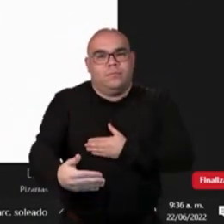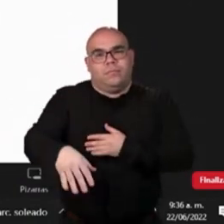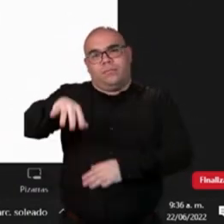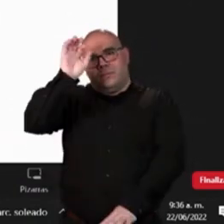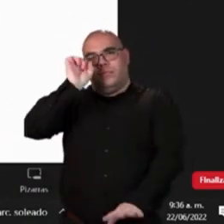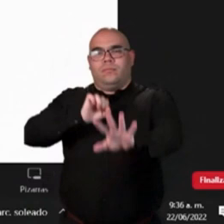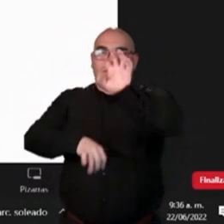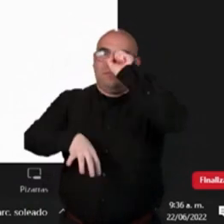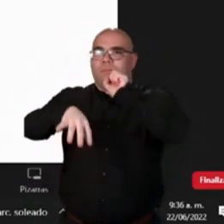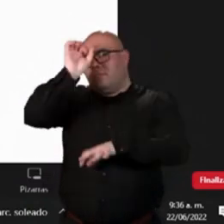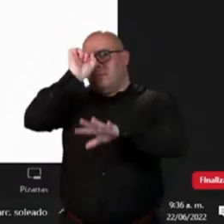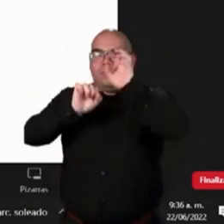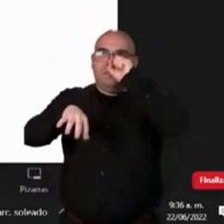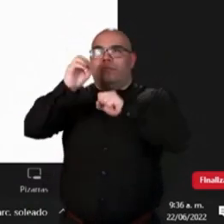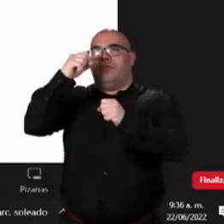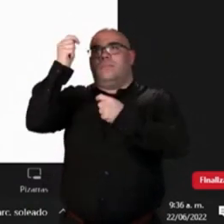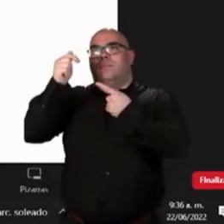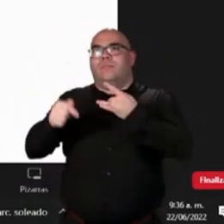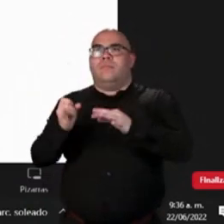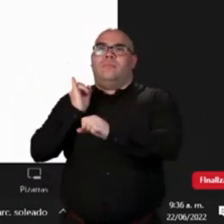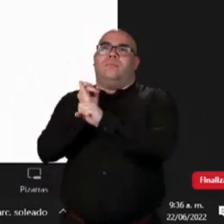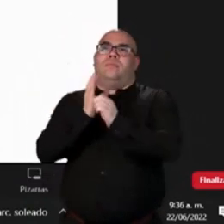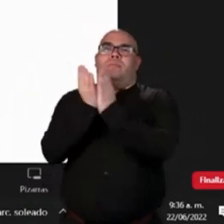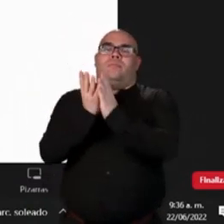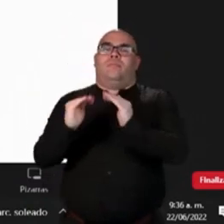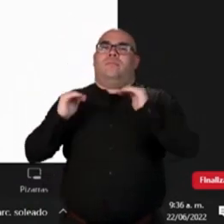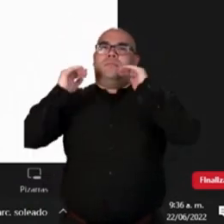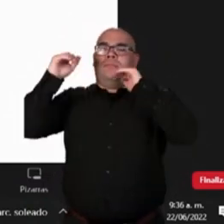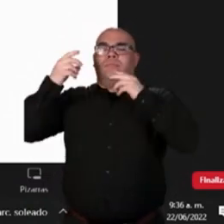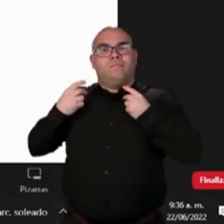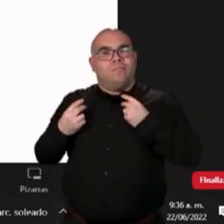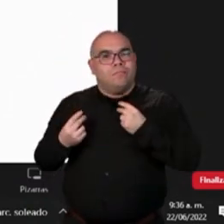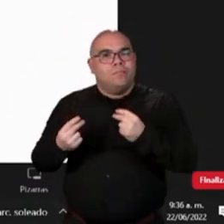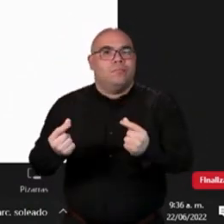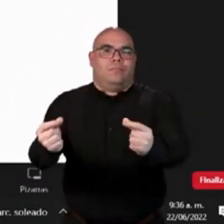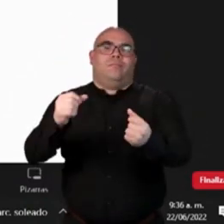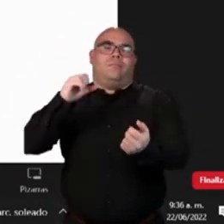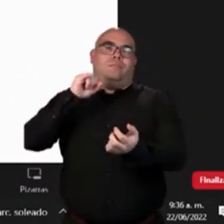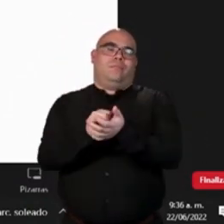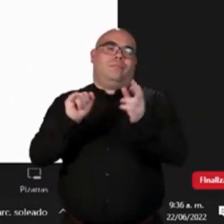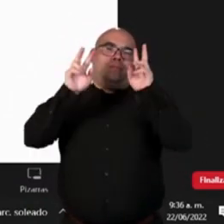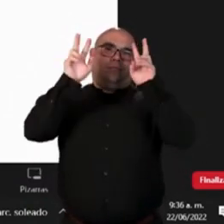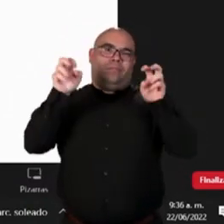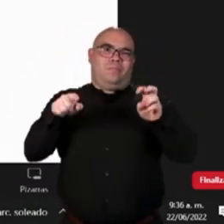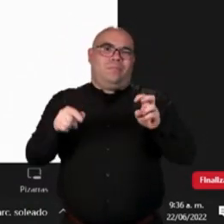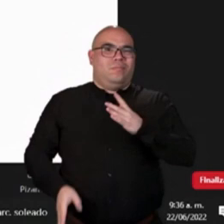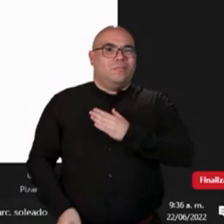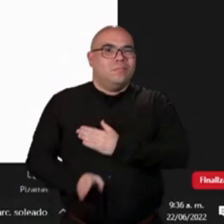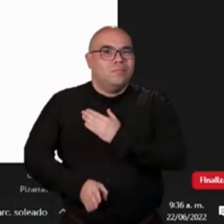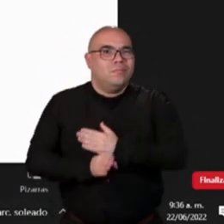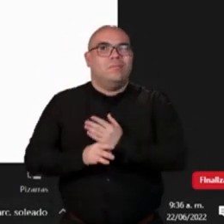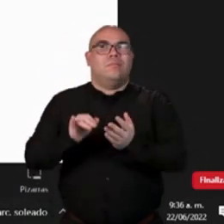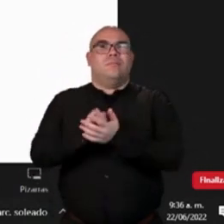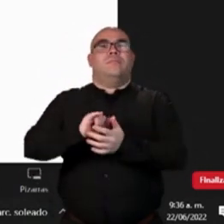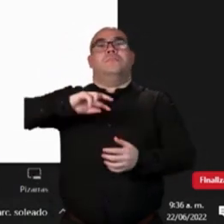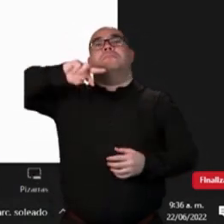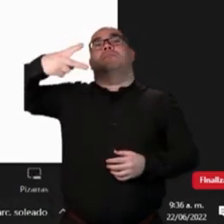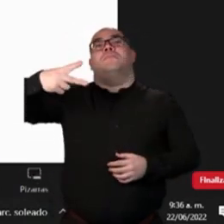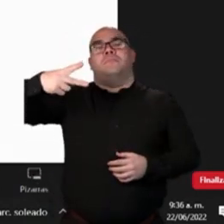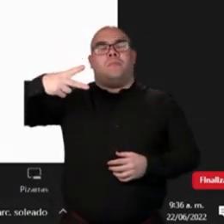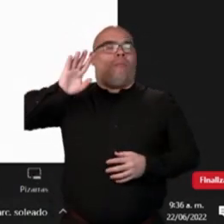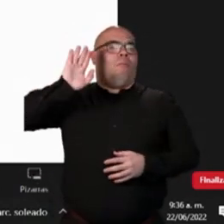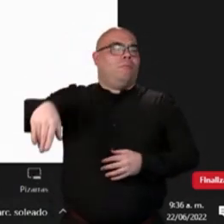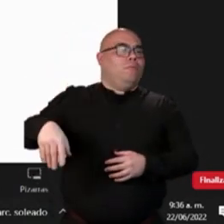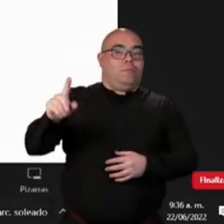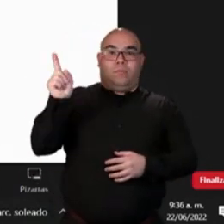sumamente irrelevante para las instituciones de educación superior. Yo creo que este tema ya no puede ser algo de segundo nivel.